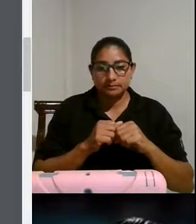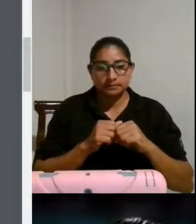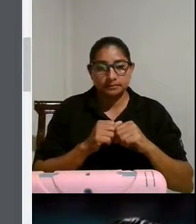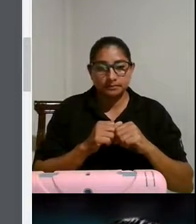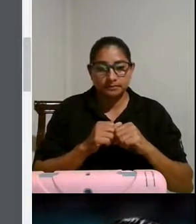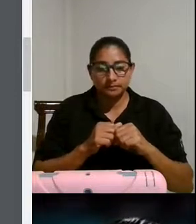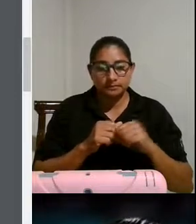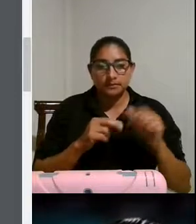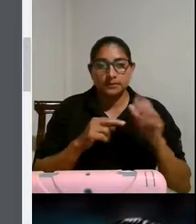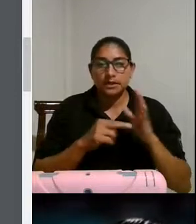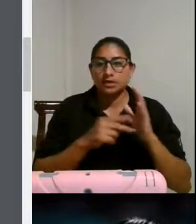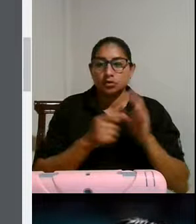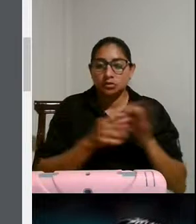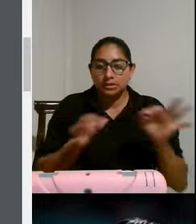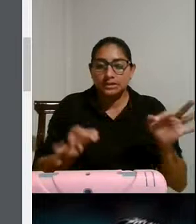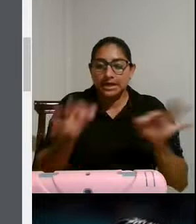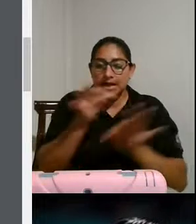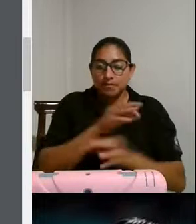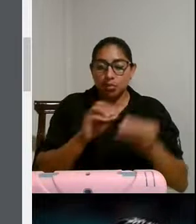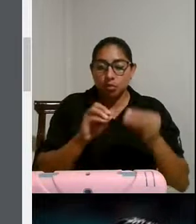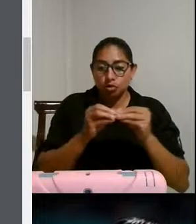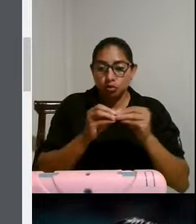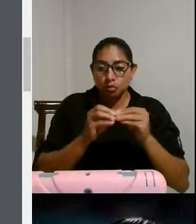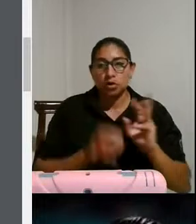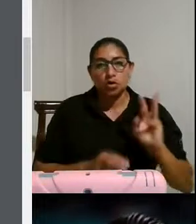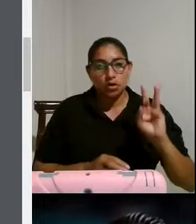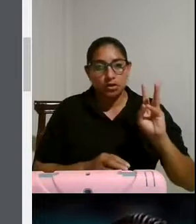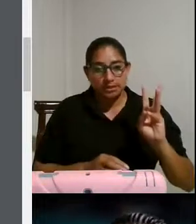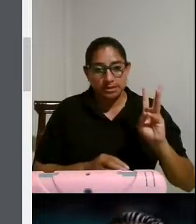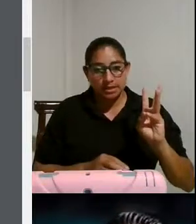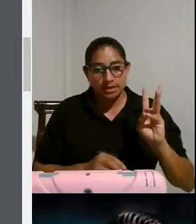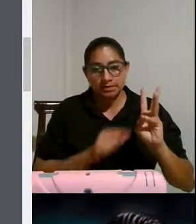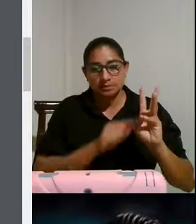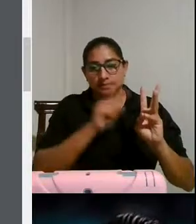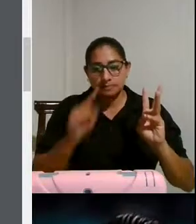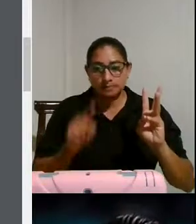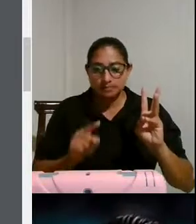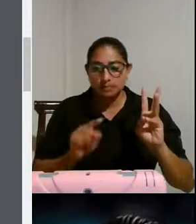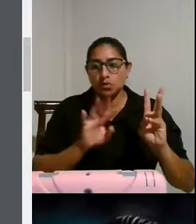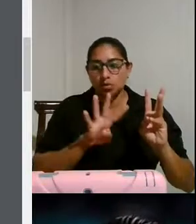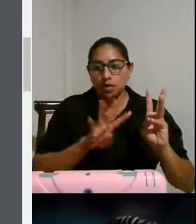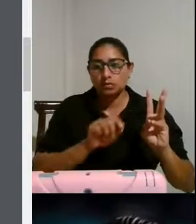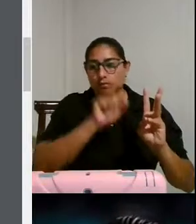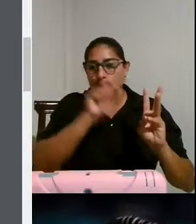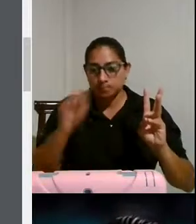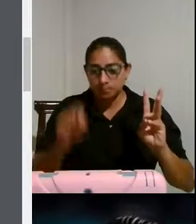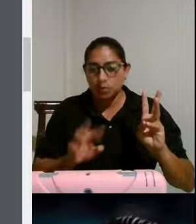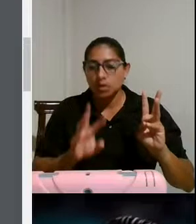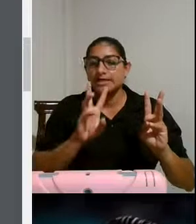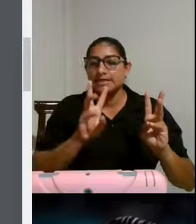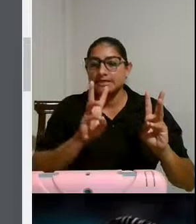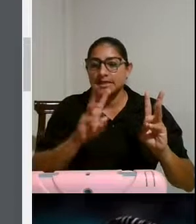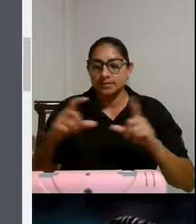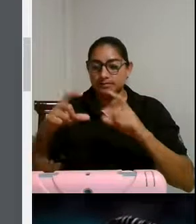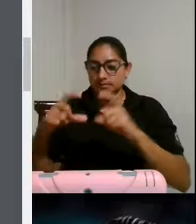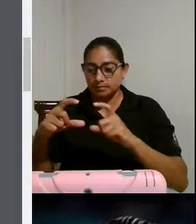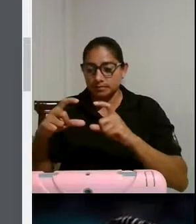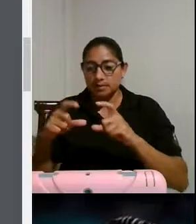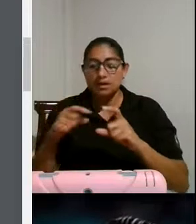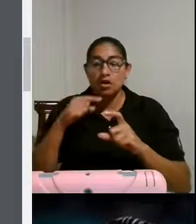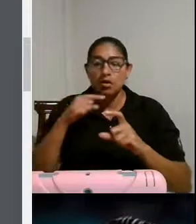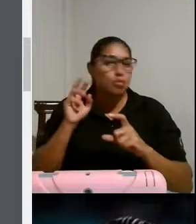Entonces, sustituimos X más delta de X donde haya X. En esta función solamente hay una X que está